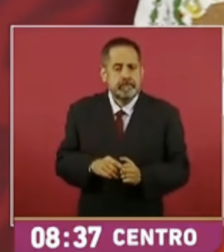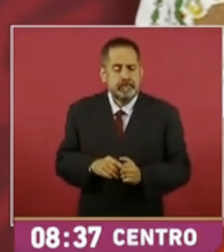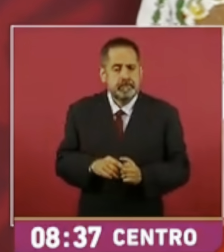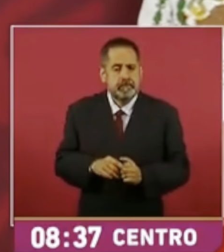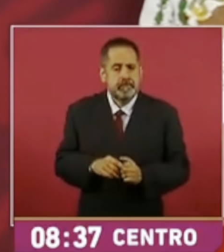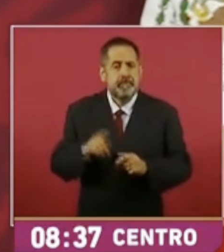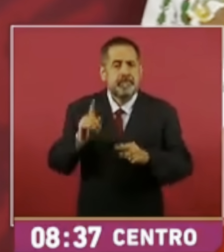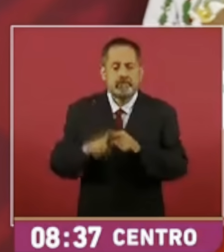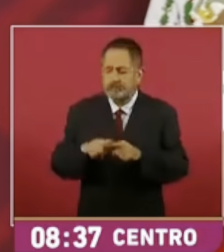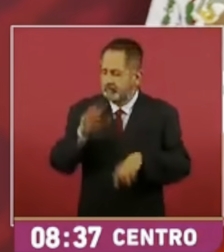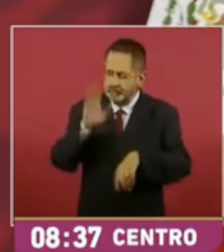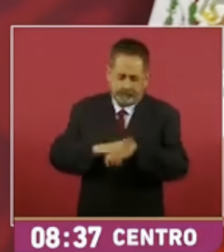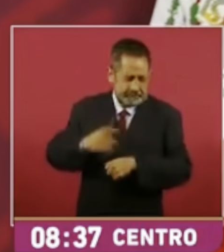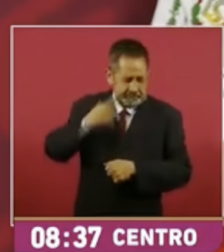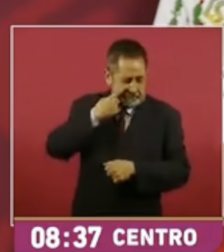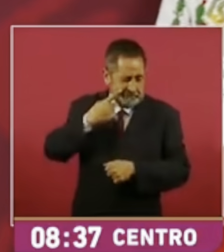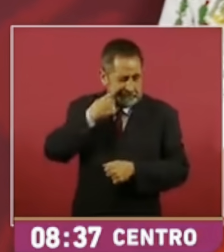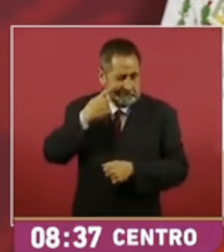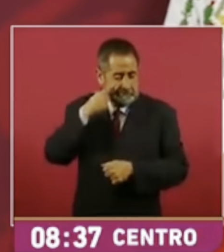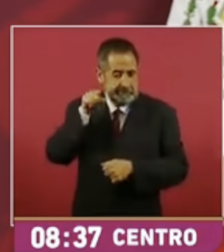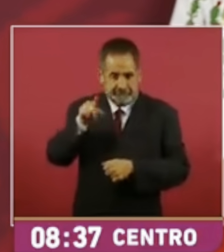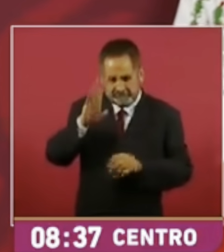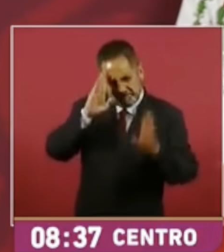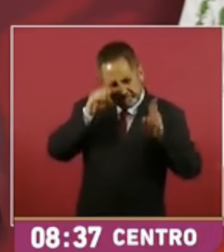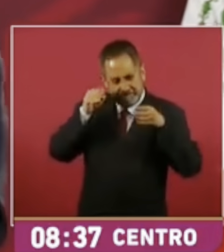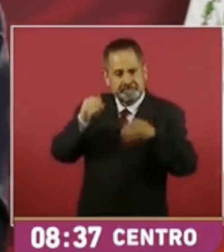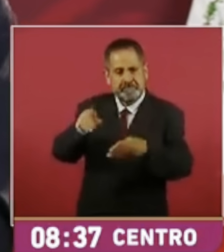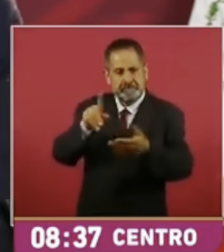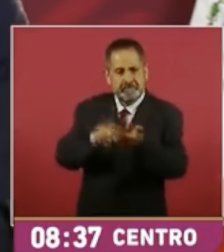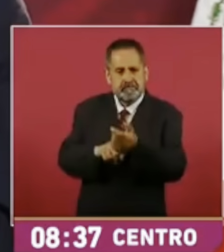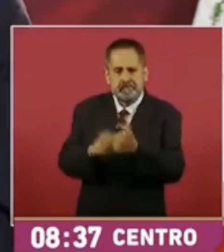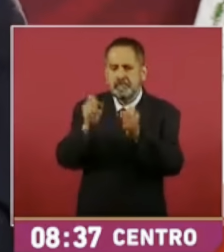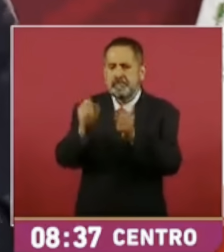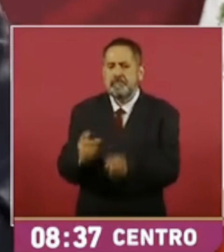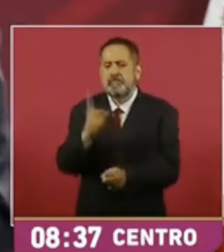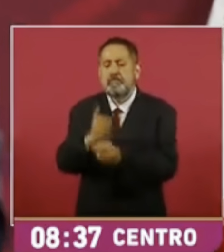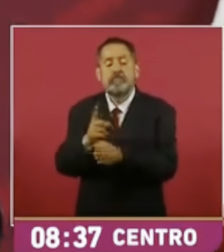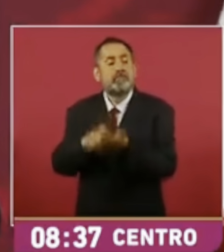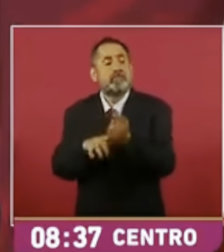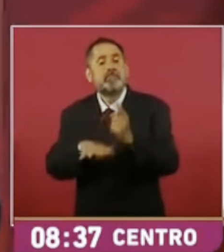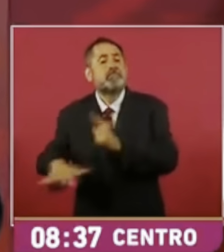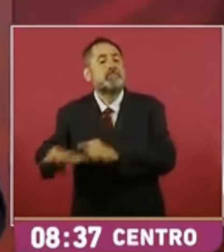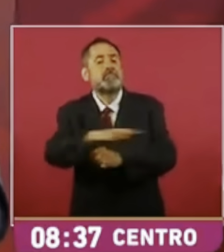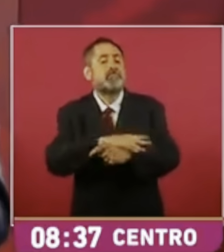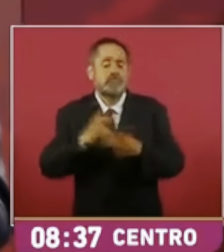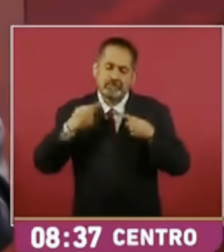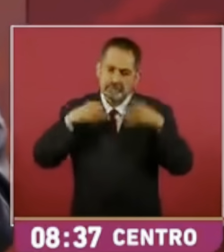va a ser predominantemente orientado a la seguridad pública.